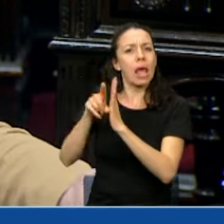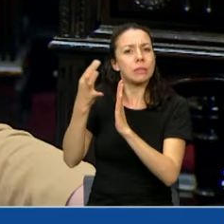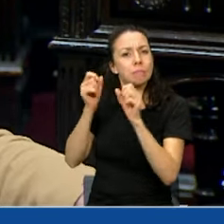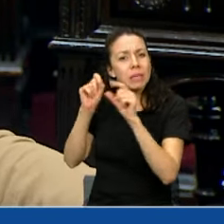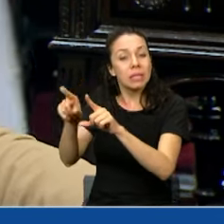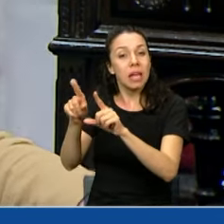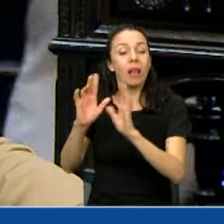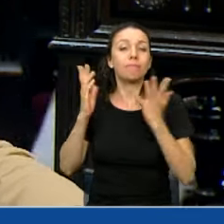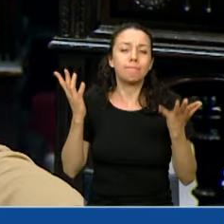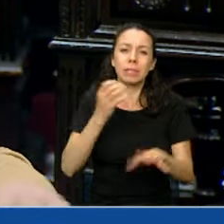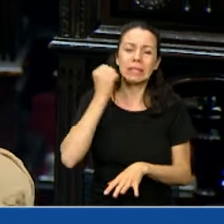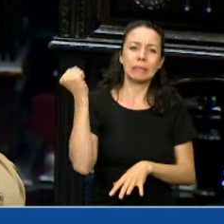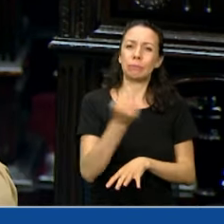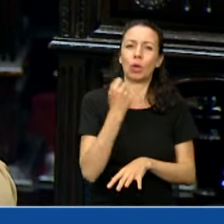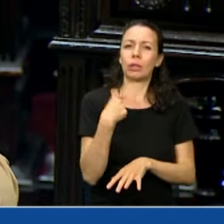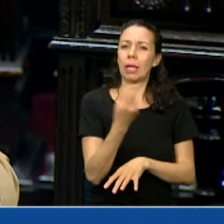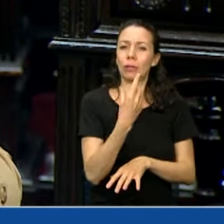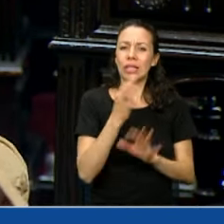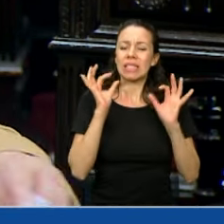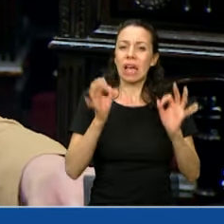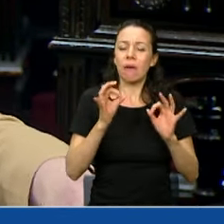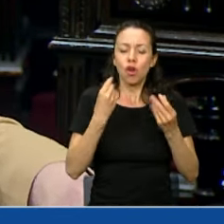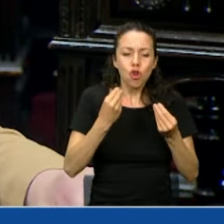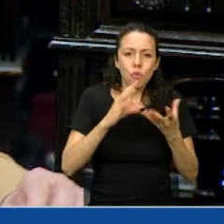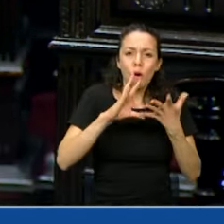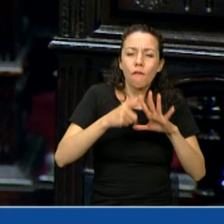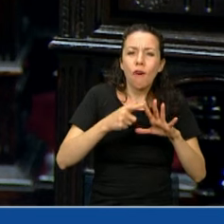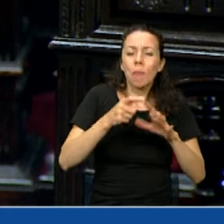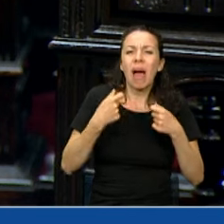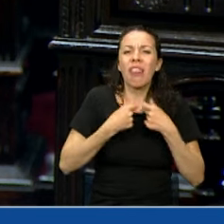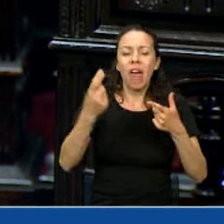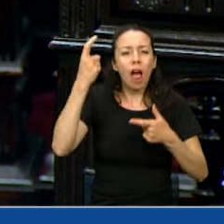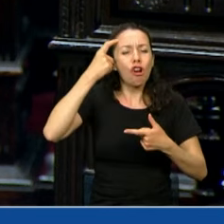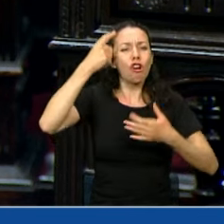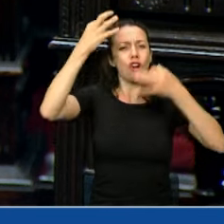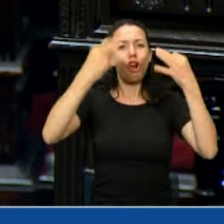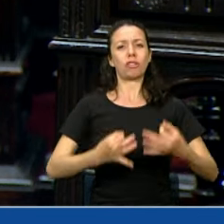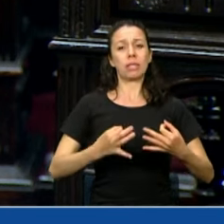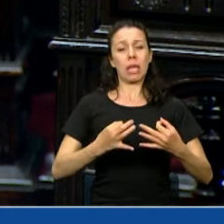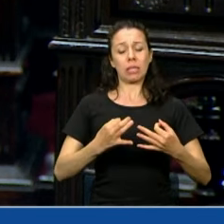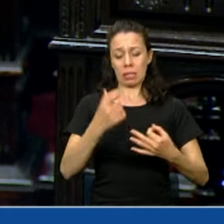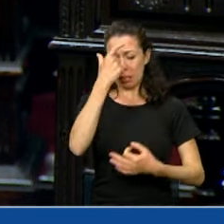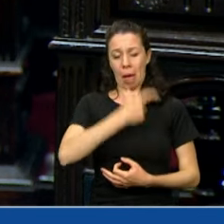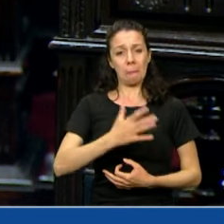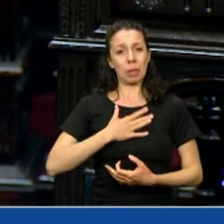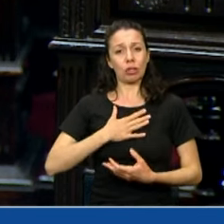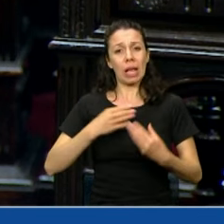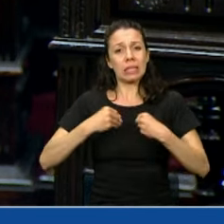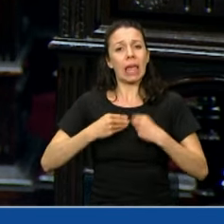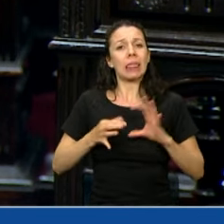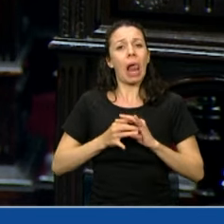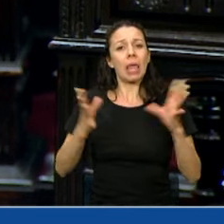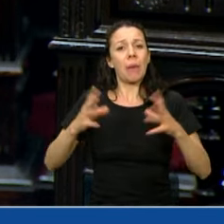importante que nos queda saber es cómo concientizamos con el uso de nuestra plena libertad de expresión lo que